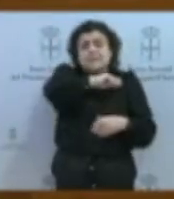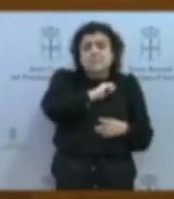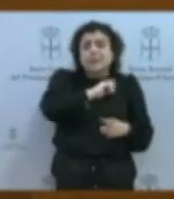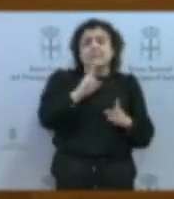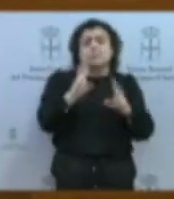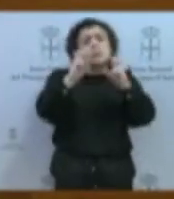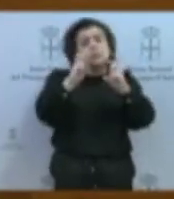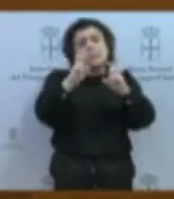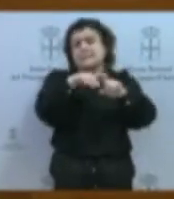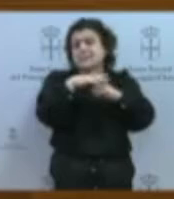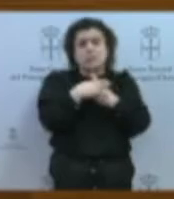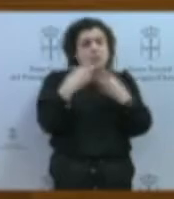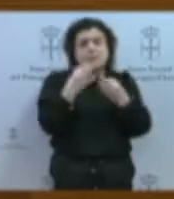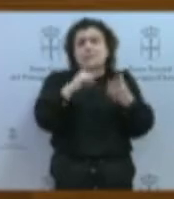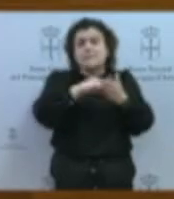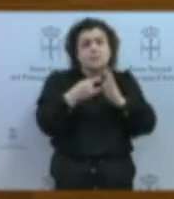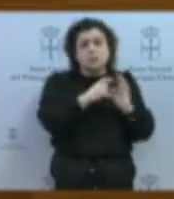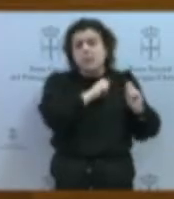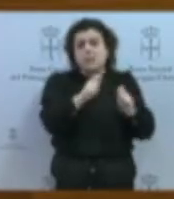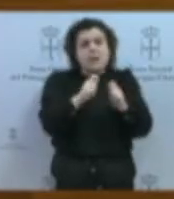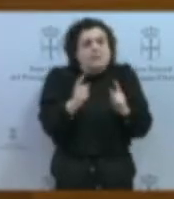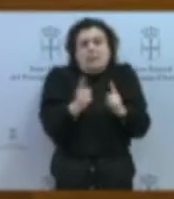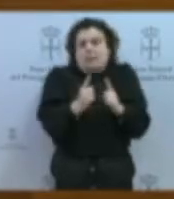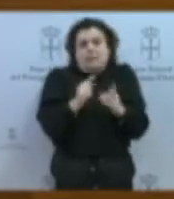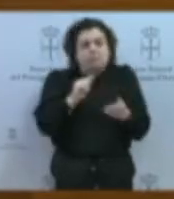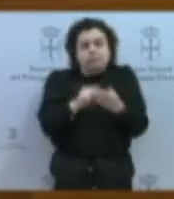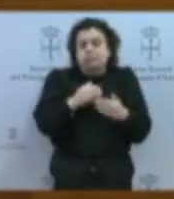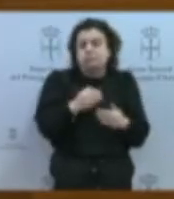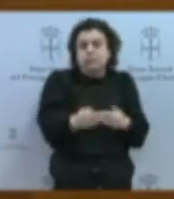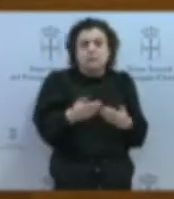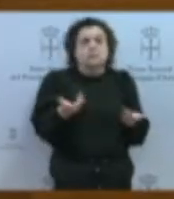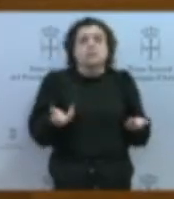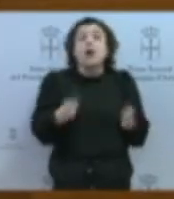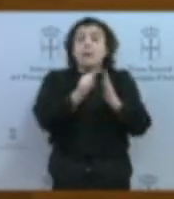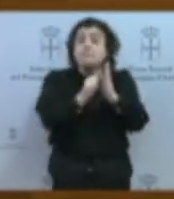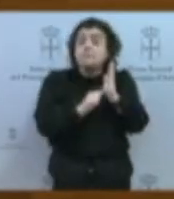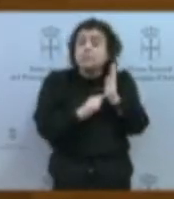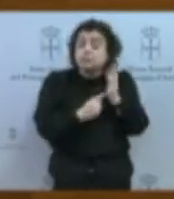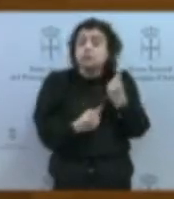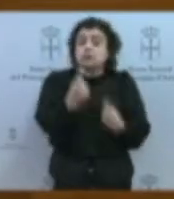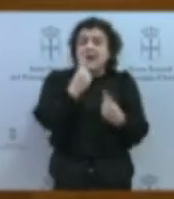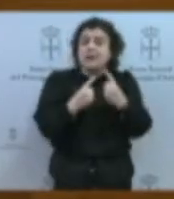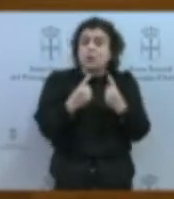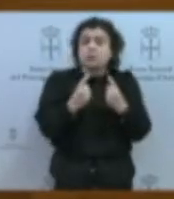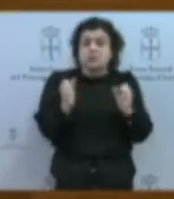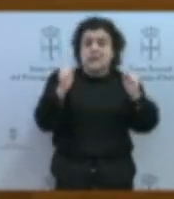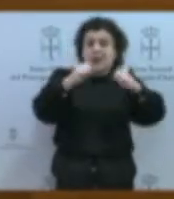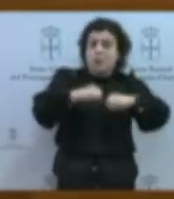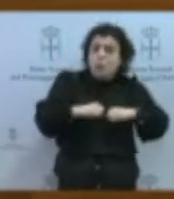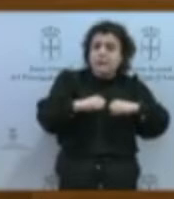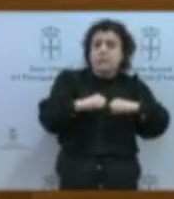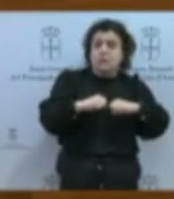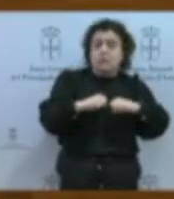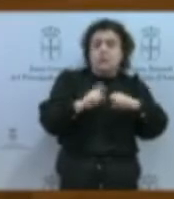posible. ¿Cuáles son algunos de los puntos de este acuerdo de interinos que ahora mismo resultan muy